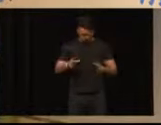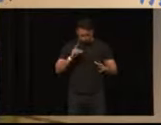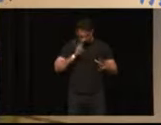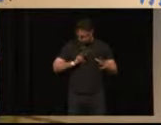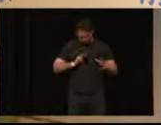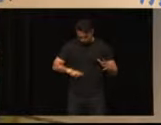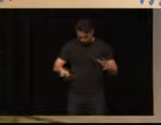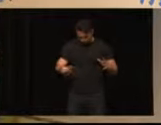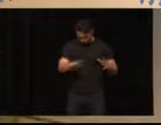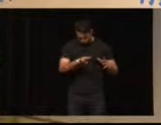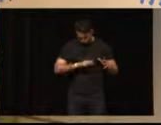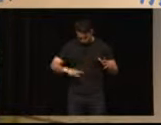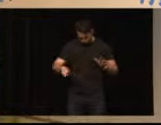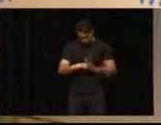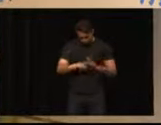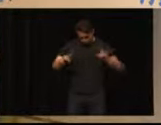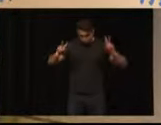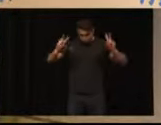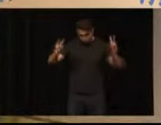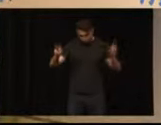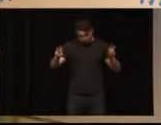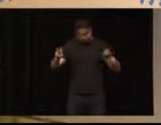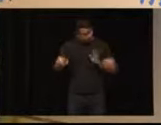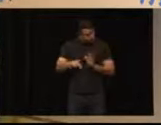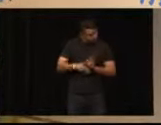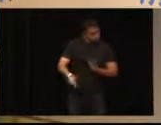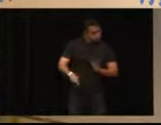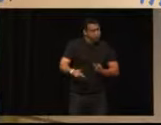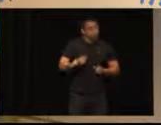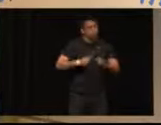día clasifica